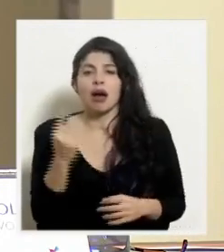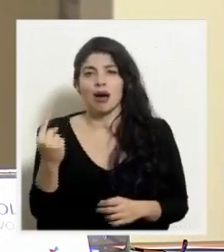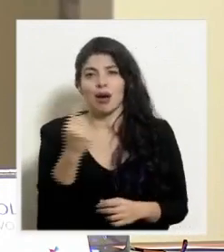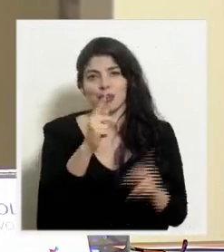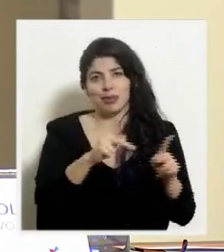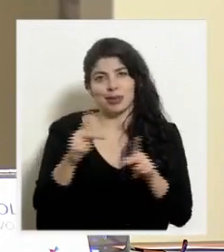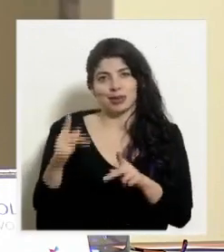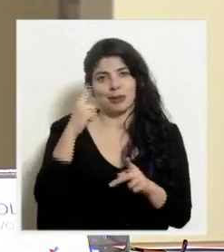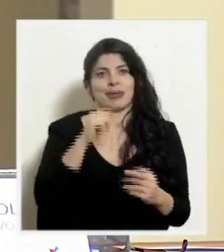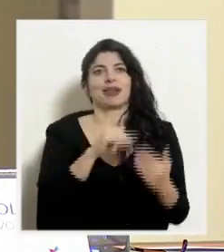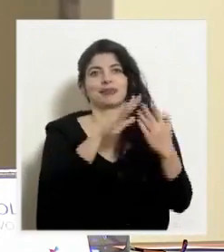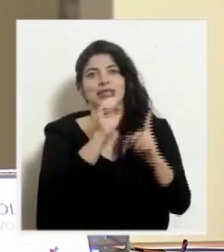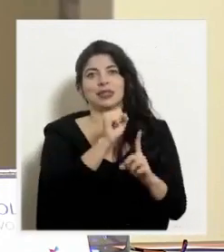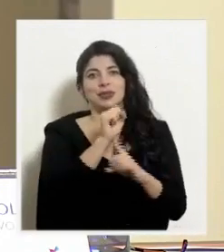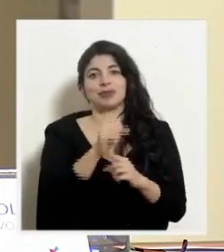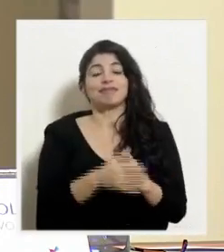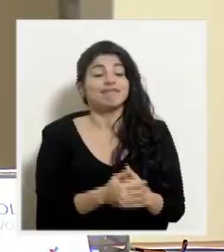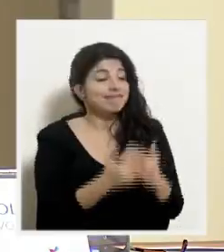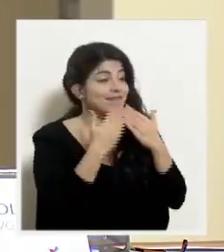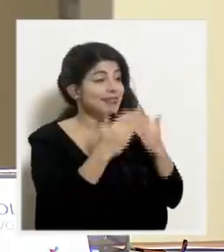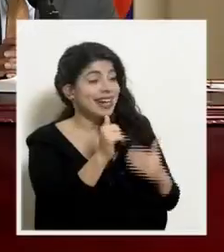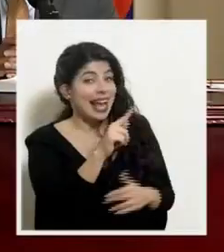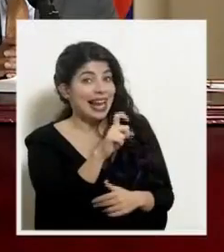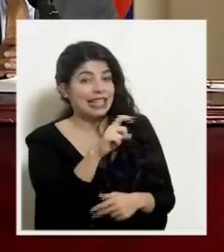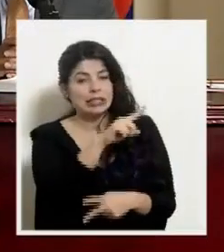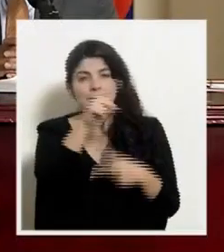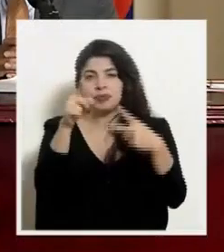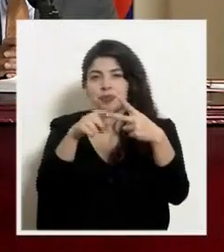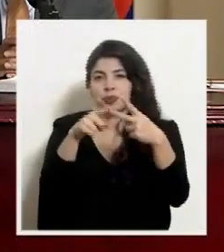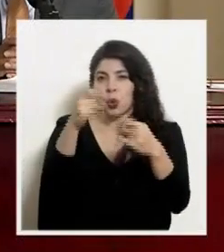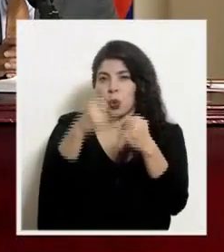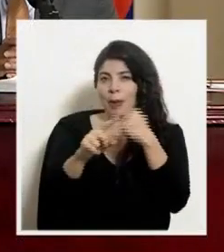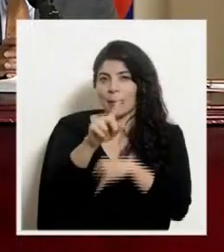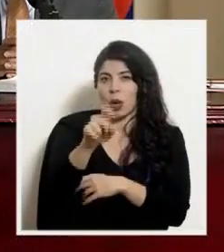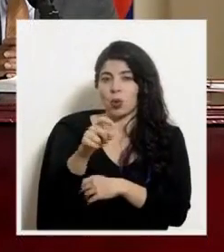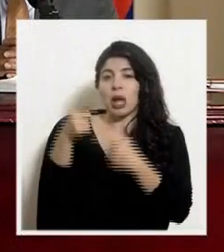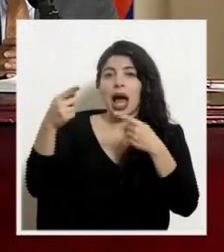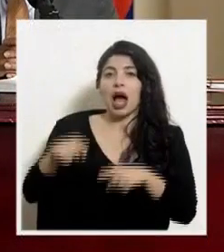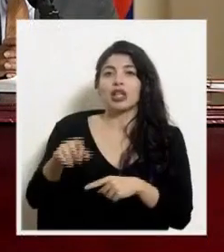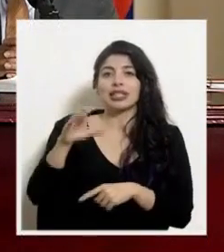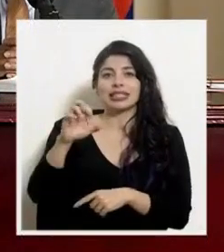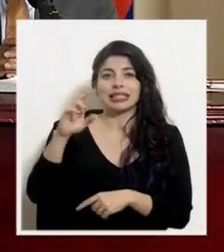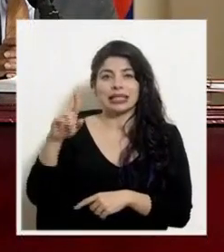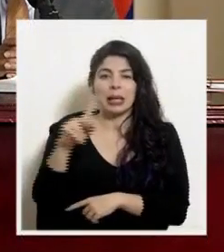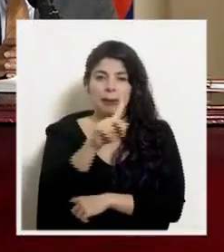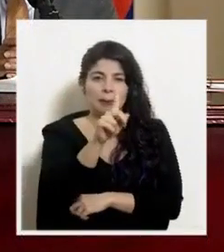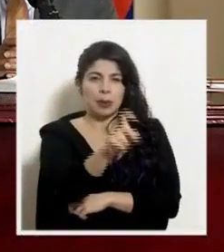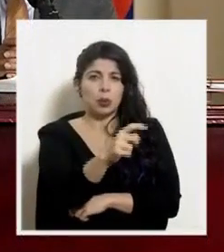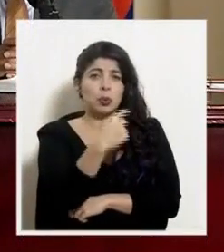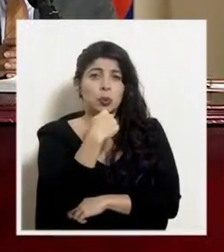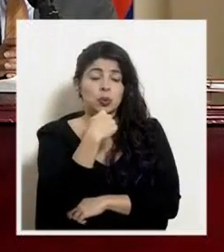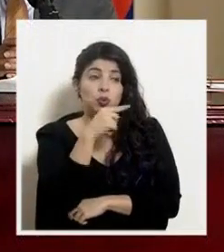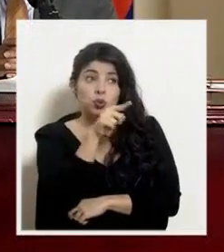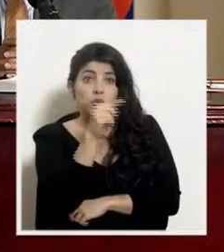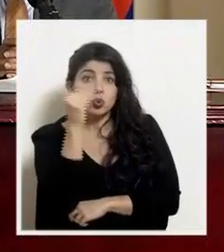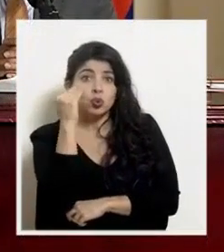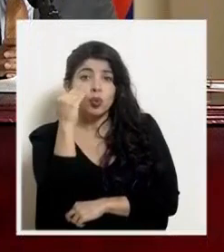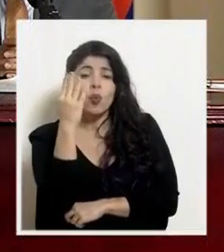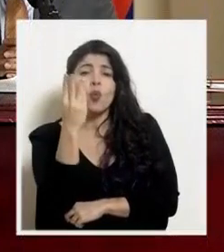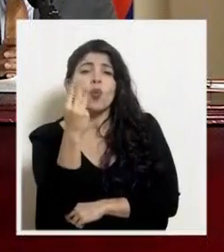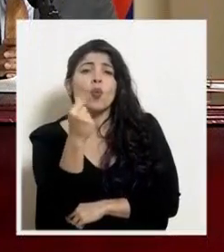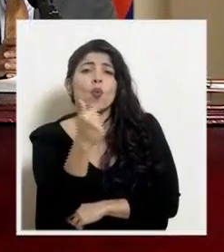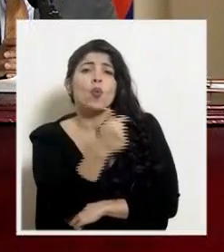esto. Bien, muchísimas gracias, don Alex. Y la última consulta del medio Acontecer CR, si conoce cuántas